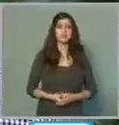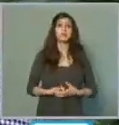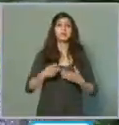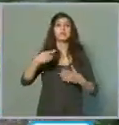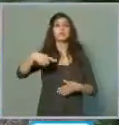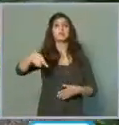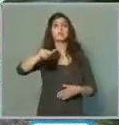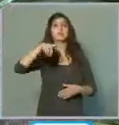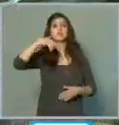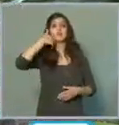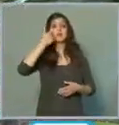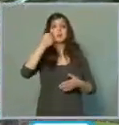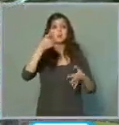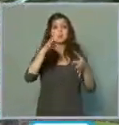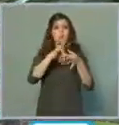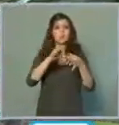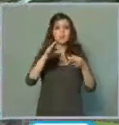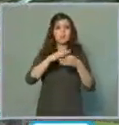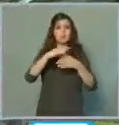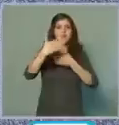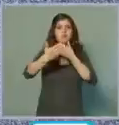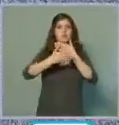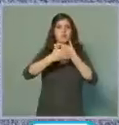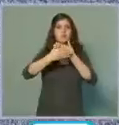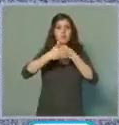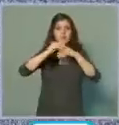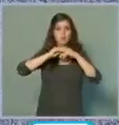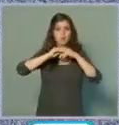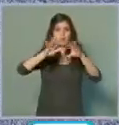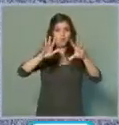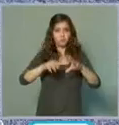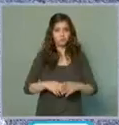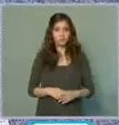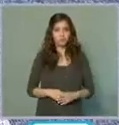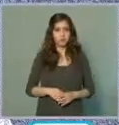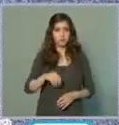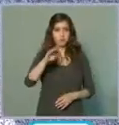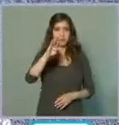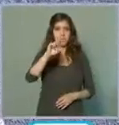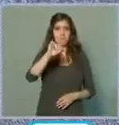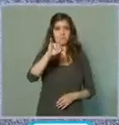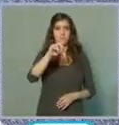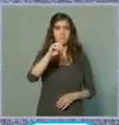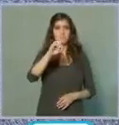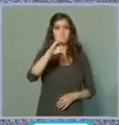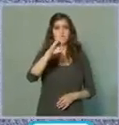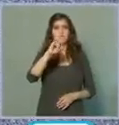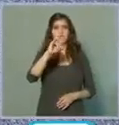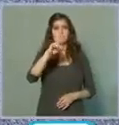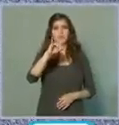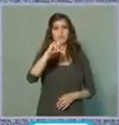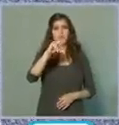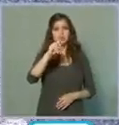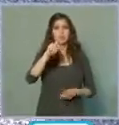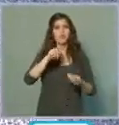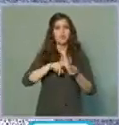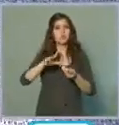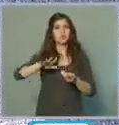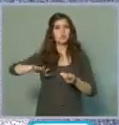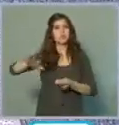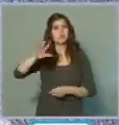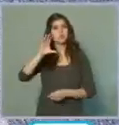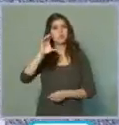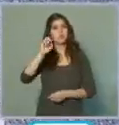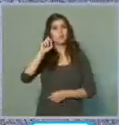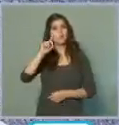al público de tu próxima presentación. Vamos a estar en Bajo Circuito, que es circuito interior en la Colonia